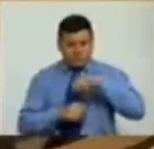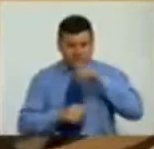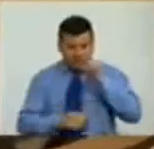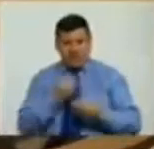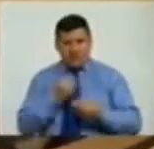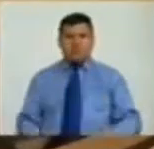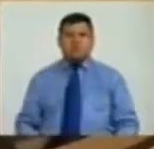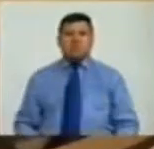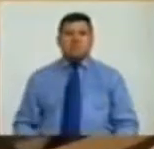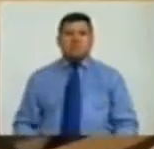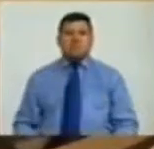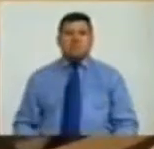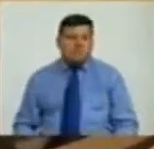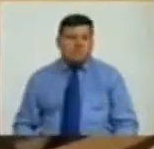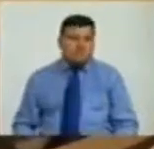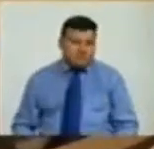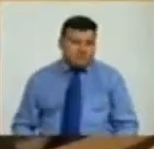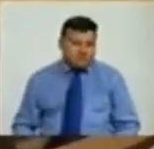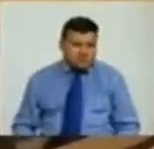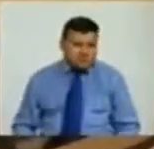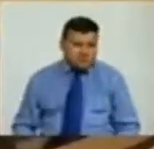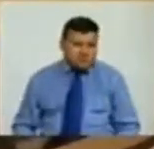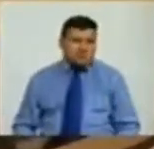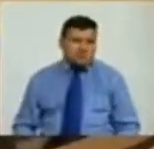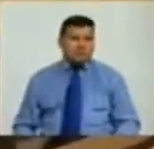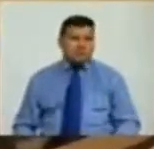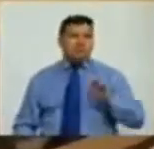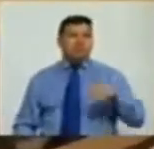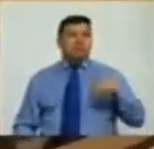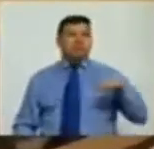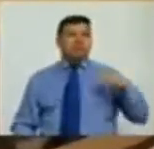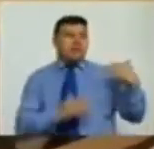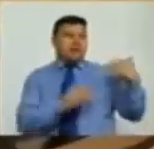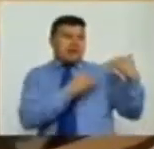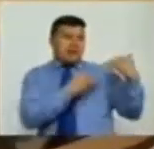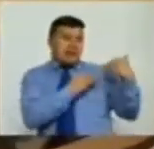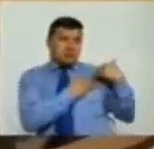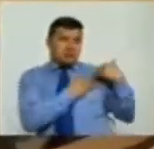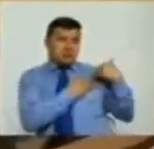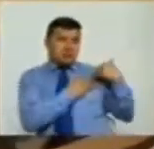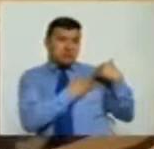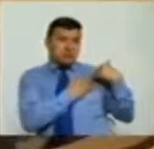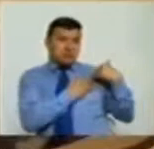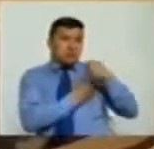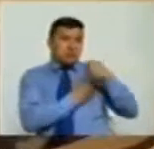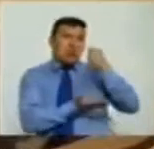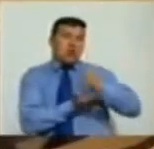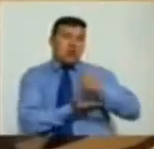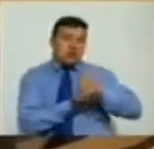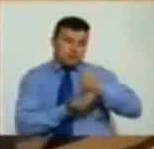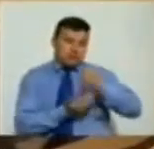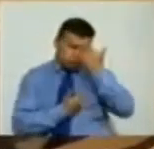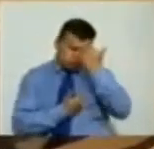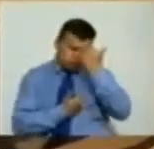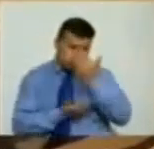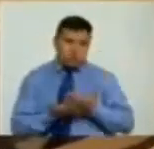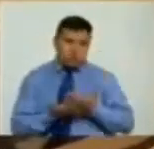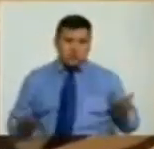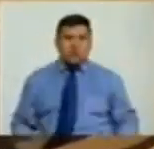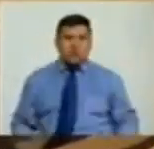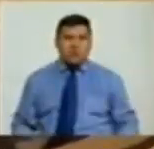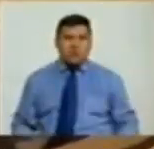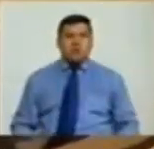haciendo, es una responsabilidad, es una obligación moral,